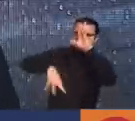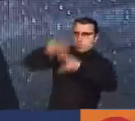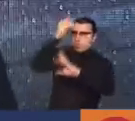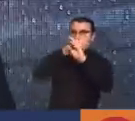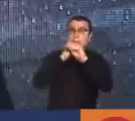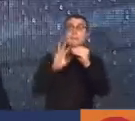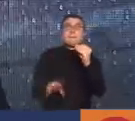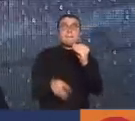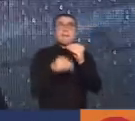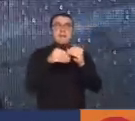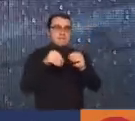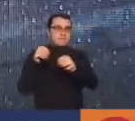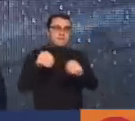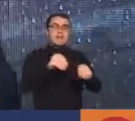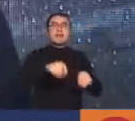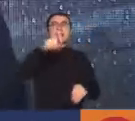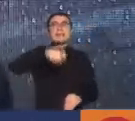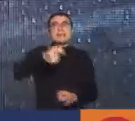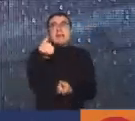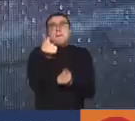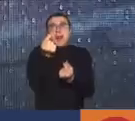sino plata,